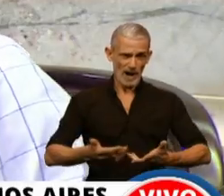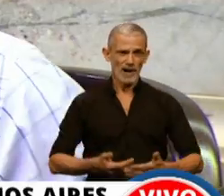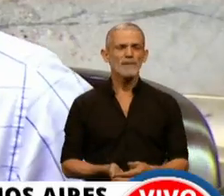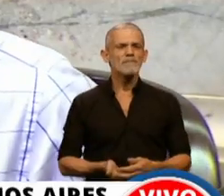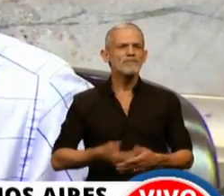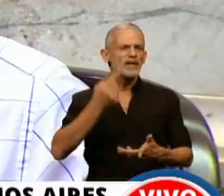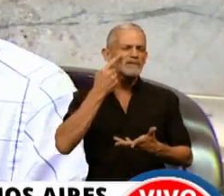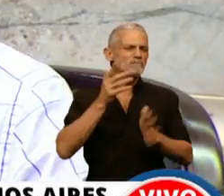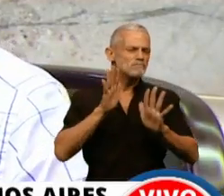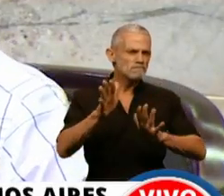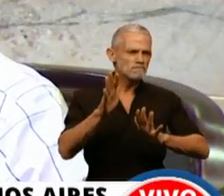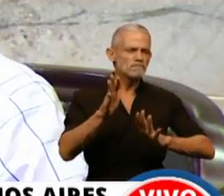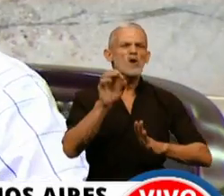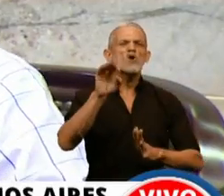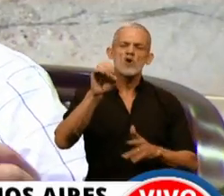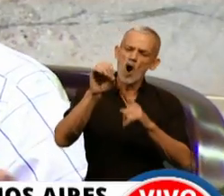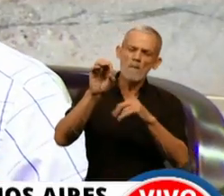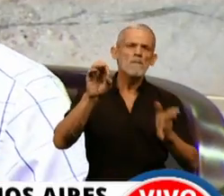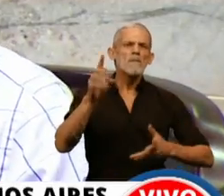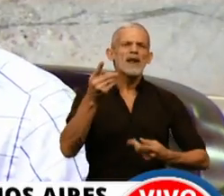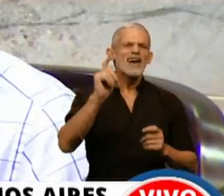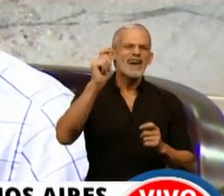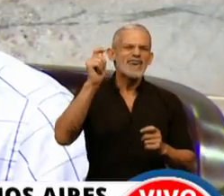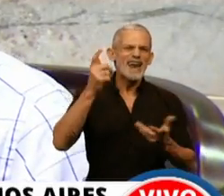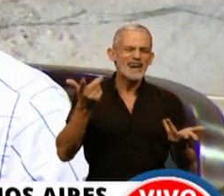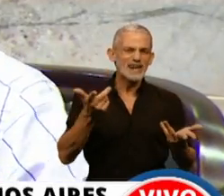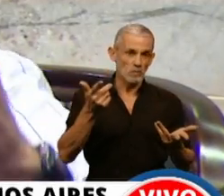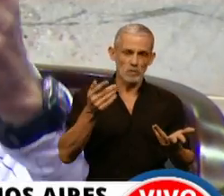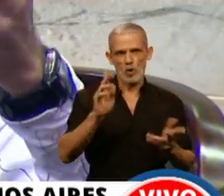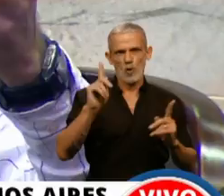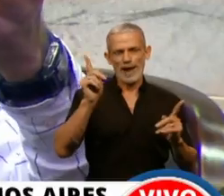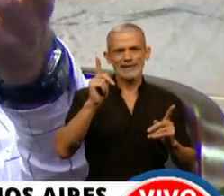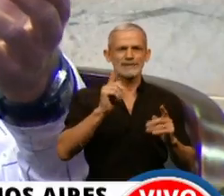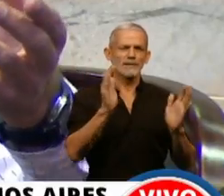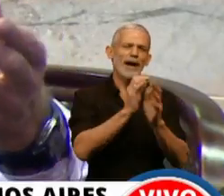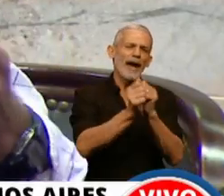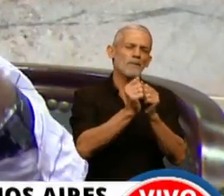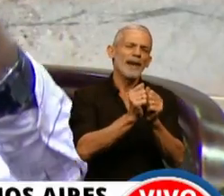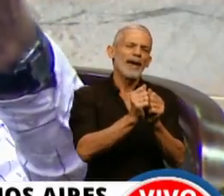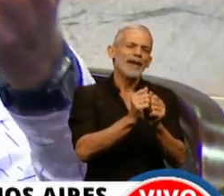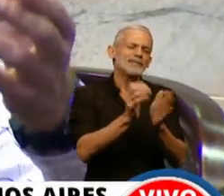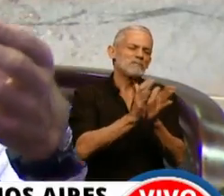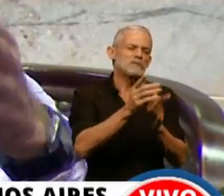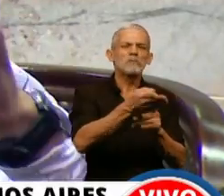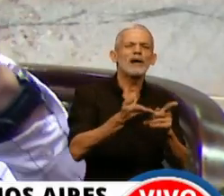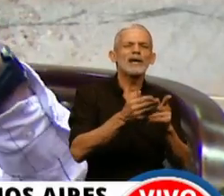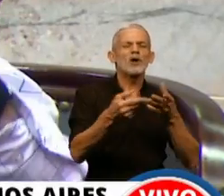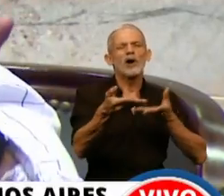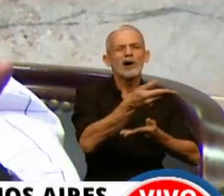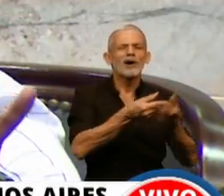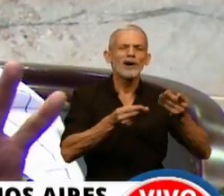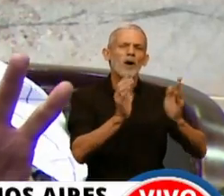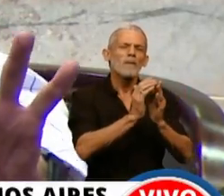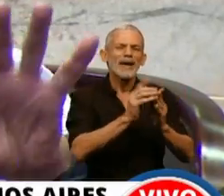fíjese el nombre de las de quienes estamos hablando no estamos hablando de pequeños productores cooperativas